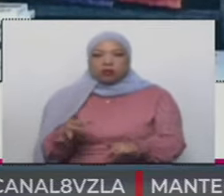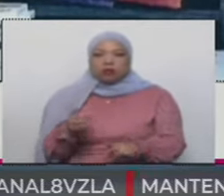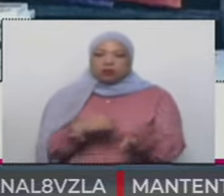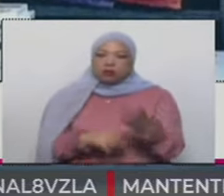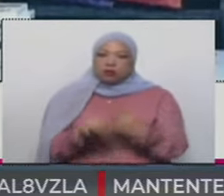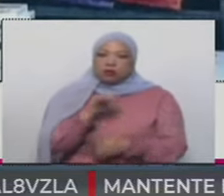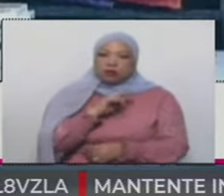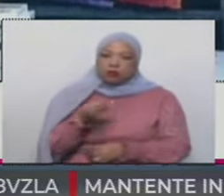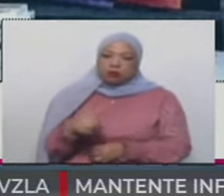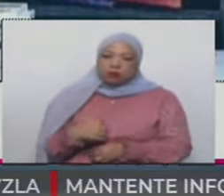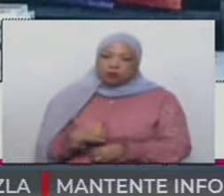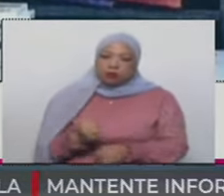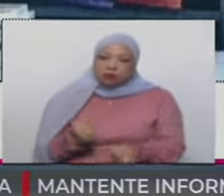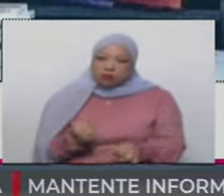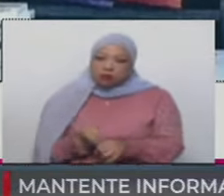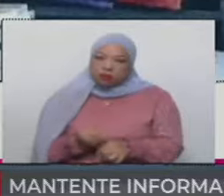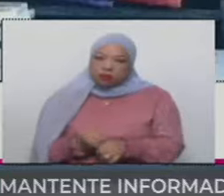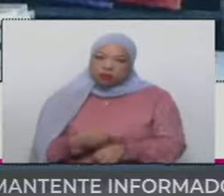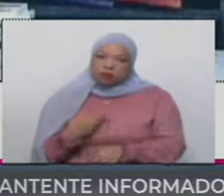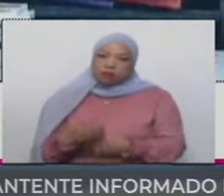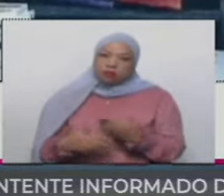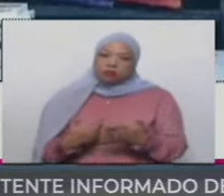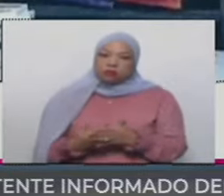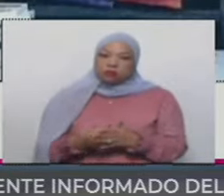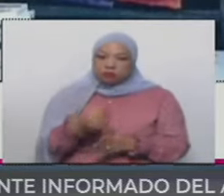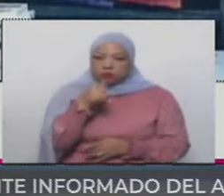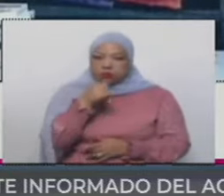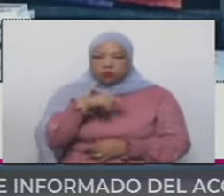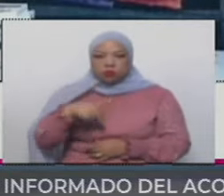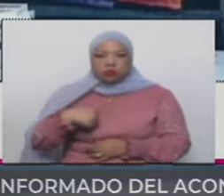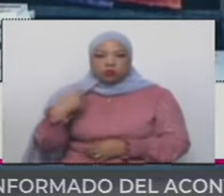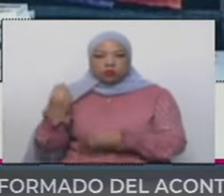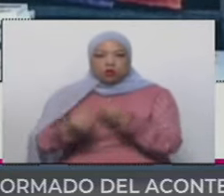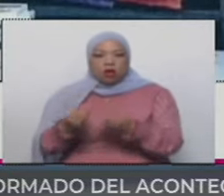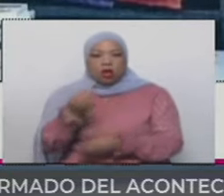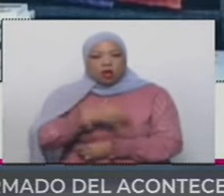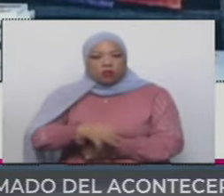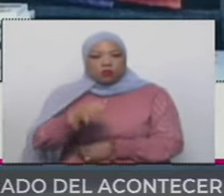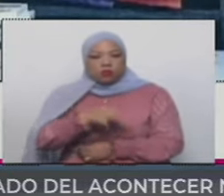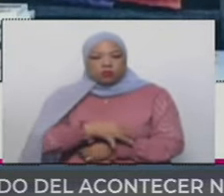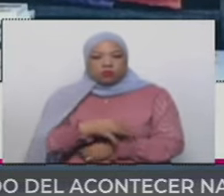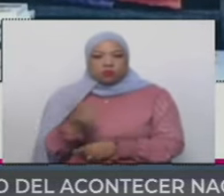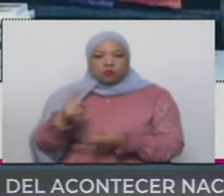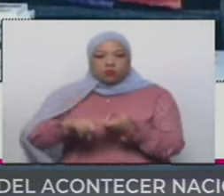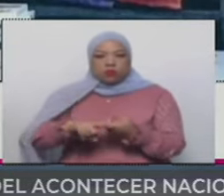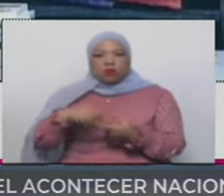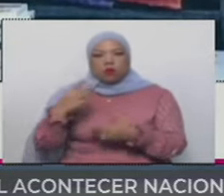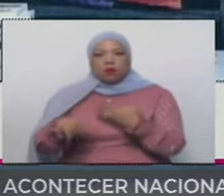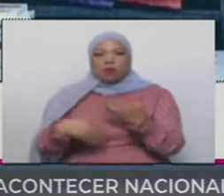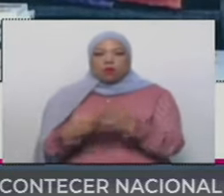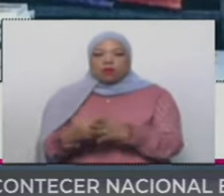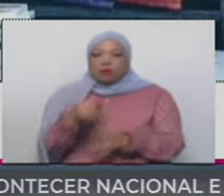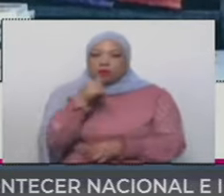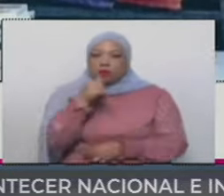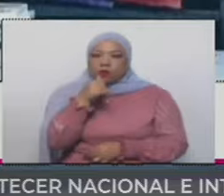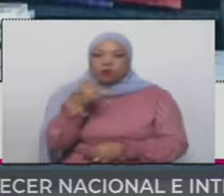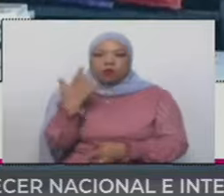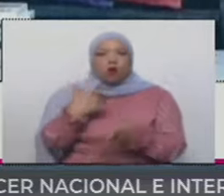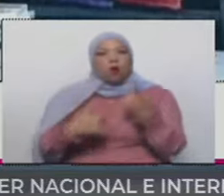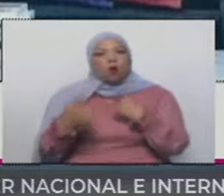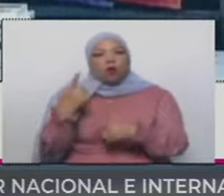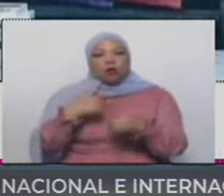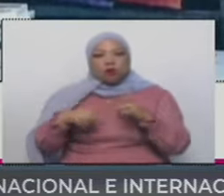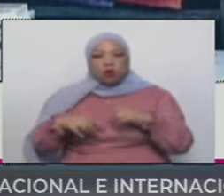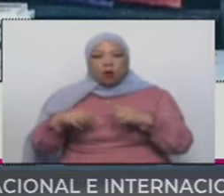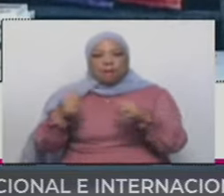colonicen nuestra forma de ser social, nuestra forma de ser colectiva. El colonialismo